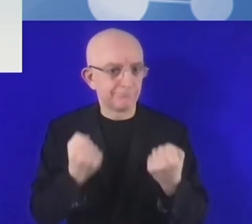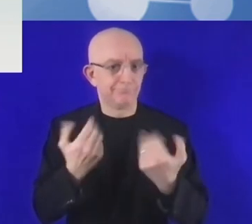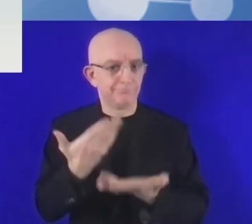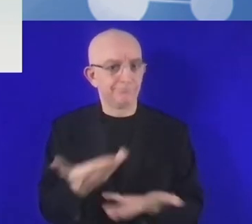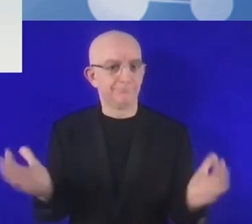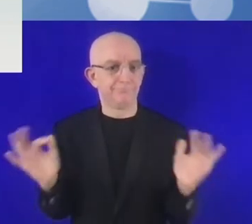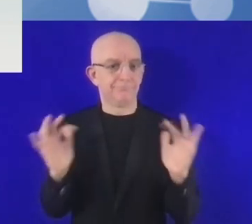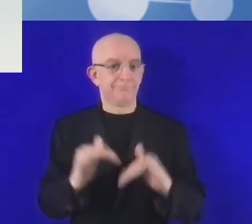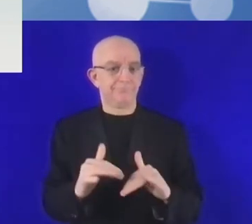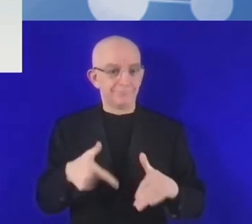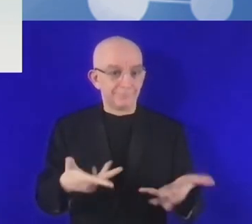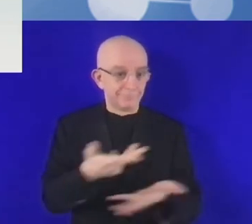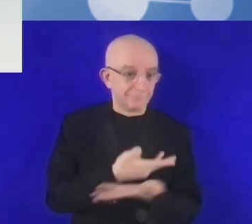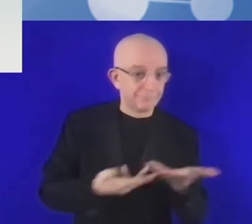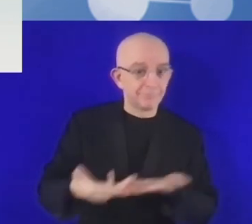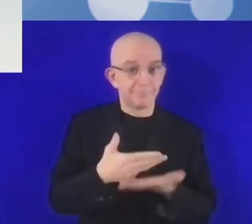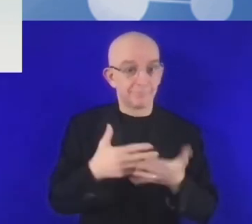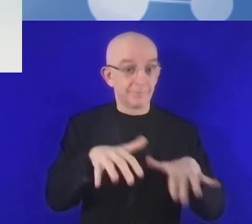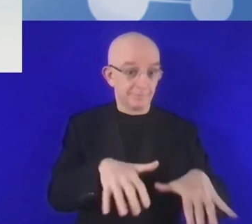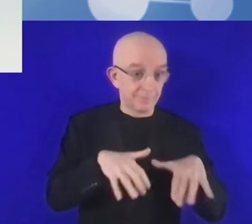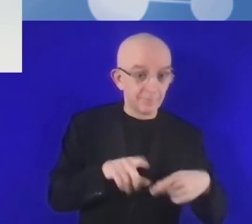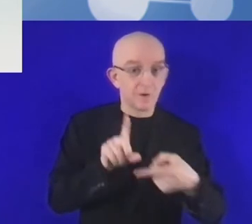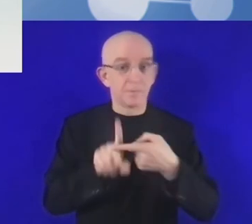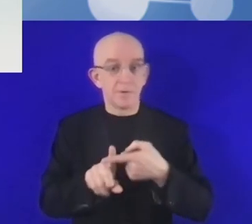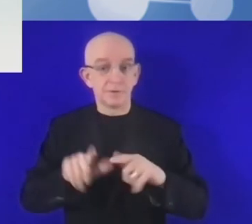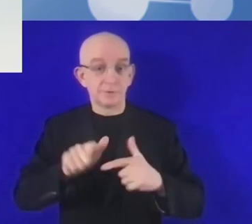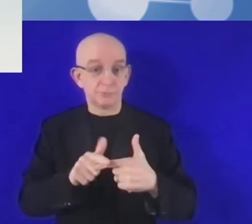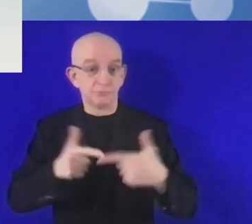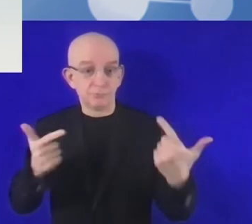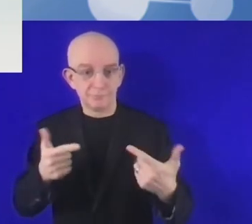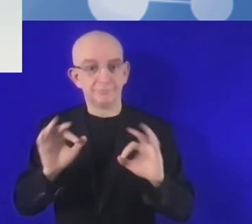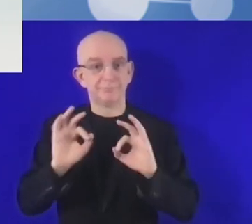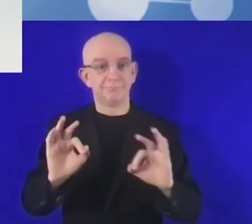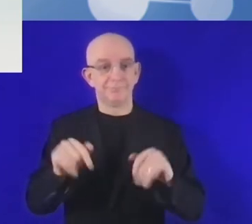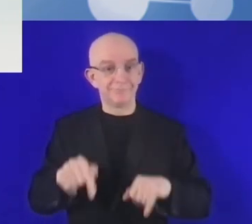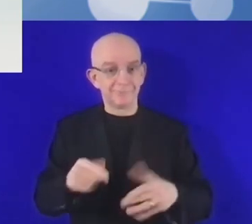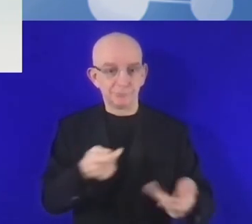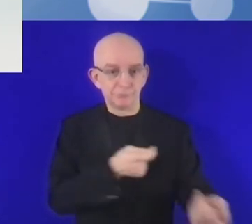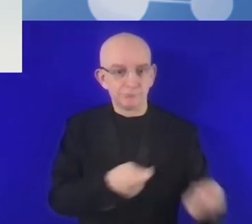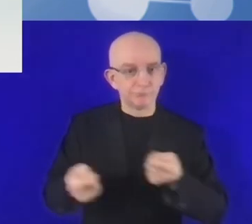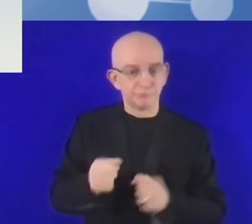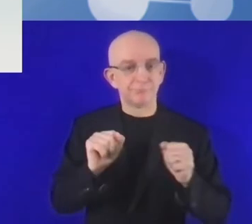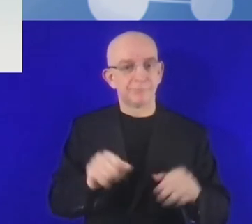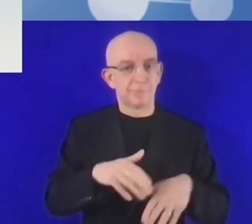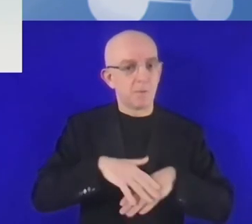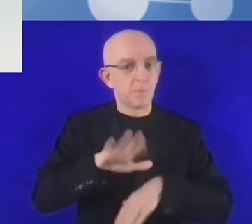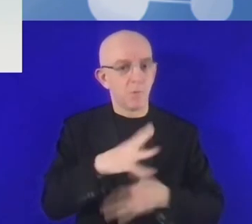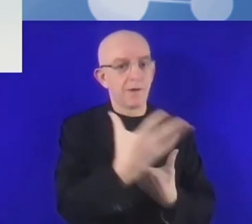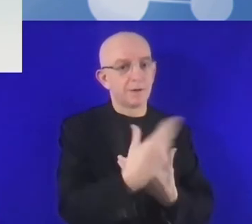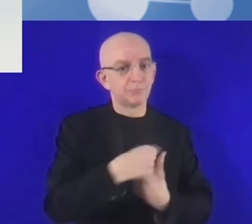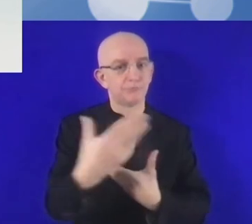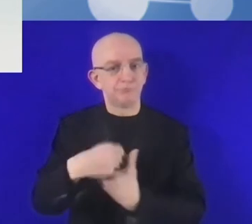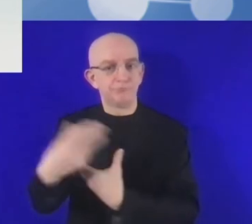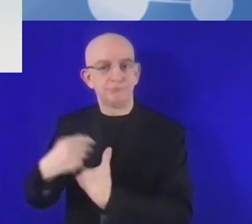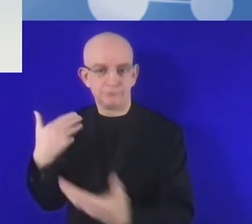debate. Quiero también decir, subrayar nuestros esfuerzos comunes encaminados a